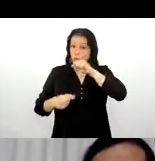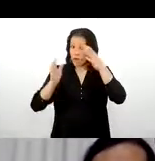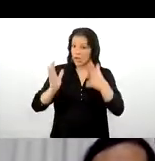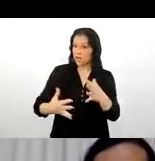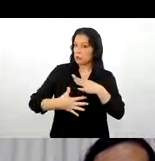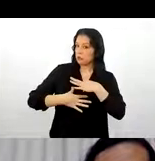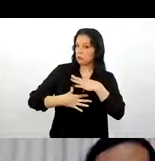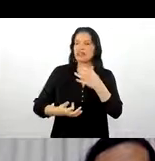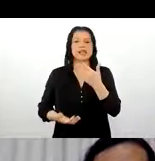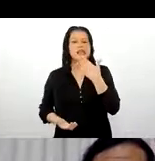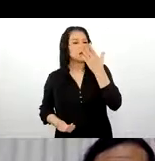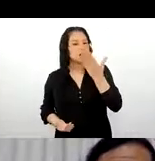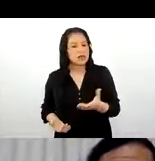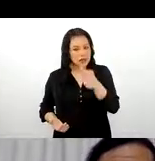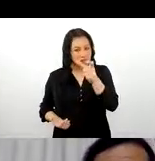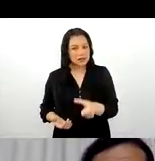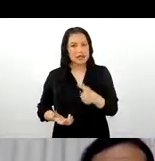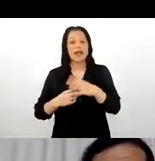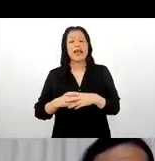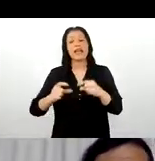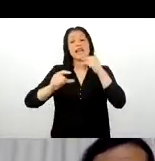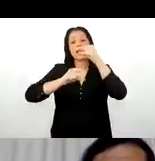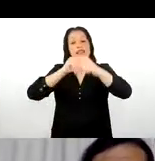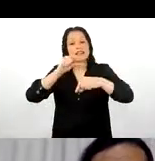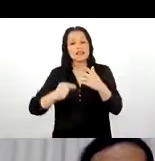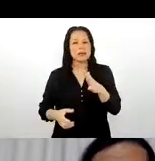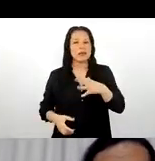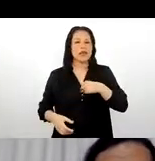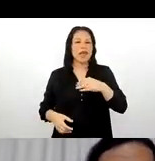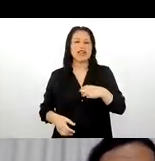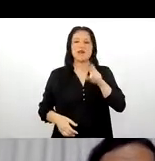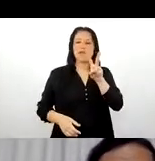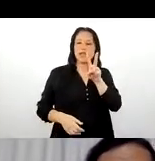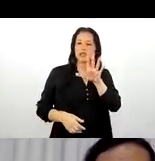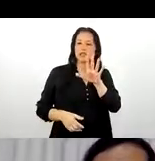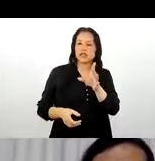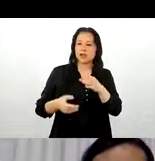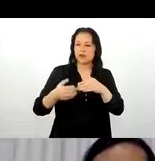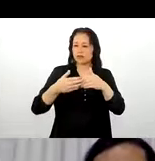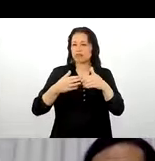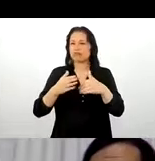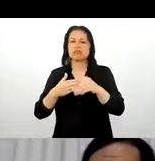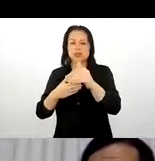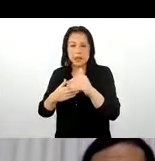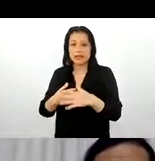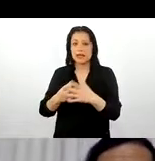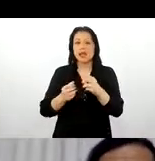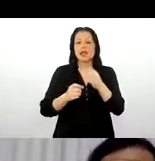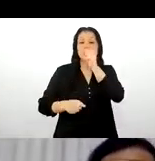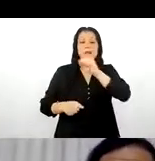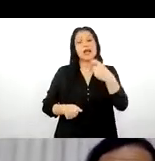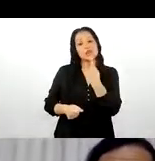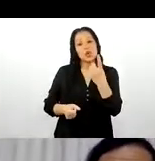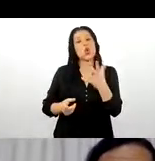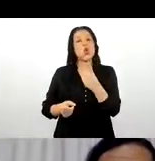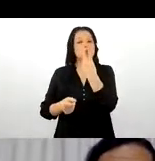interesante es un viajero de generación millennial, de 25 o 40 y tantos años, ¿no? Que viaja en pareja o viaja solo